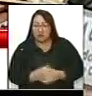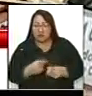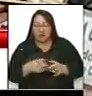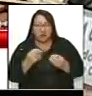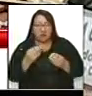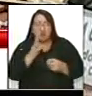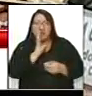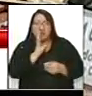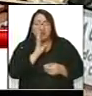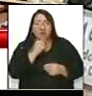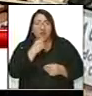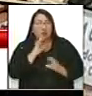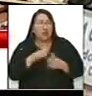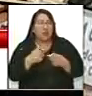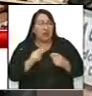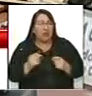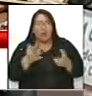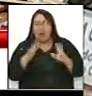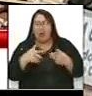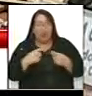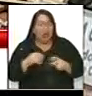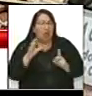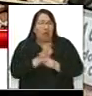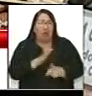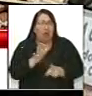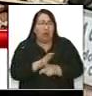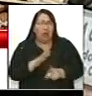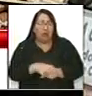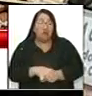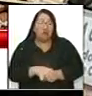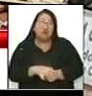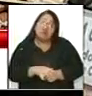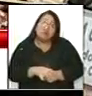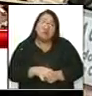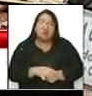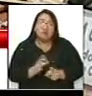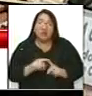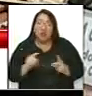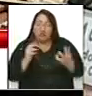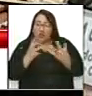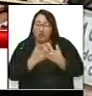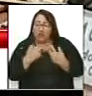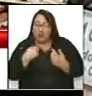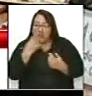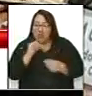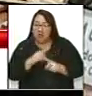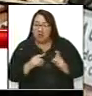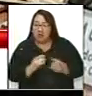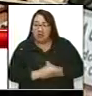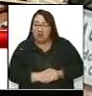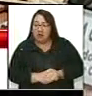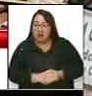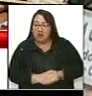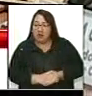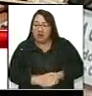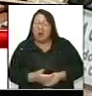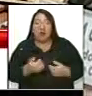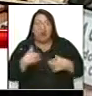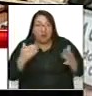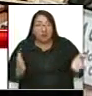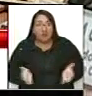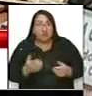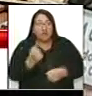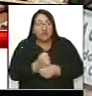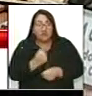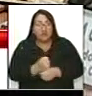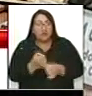la mujer que es maltratada, maltratada, maltratada, ¿verdad? Quizás no coinciden con mis ideas, pero debemos fomentar y trabajar